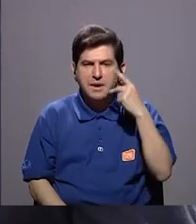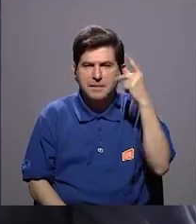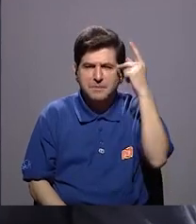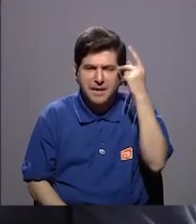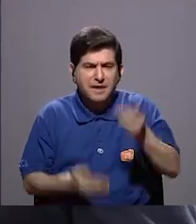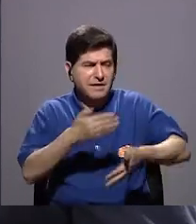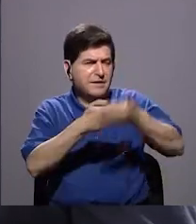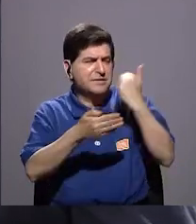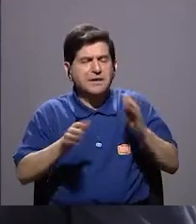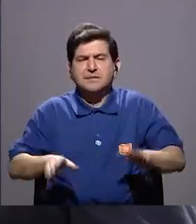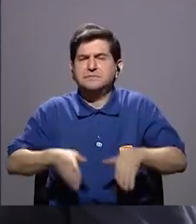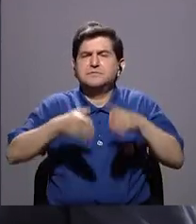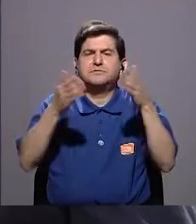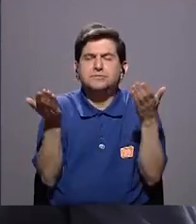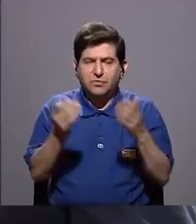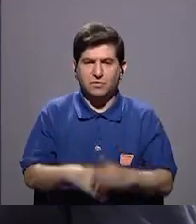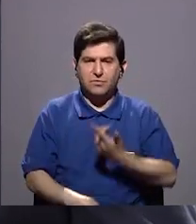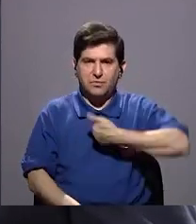padres.